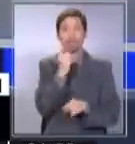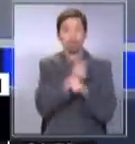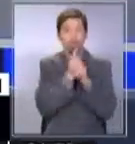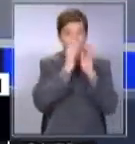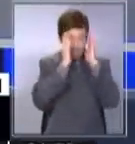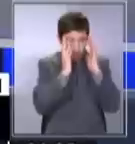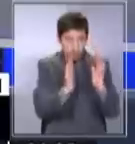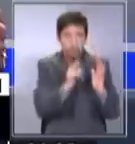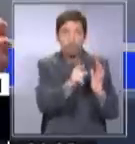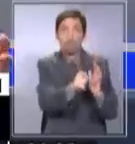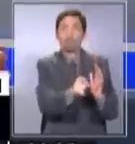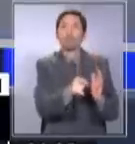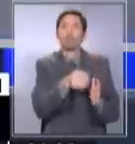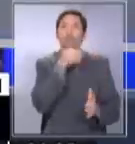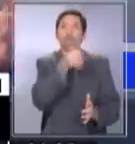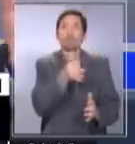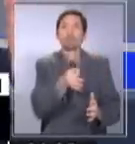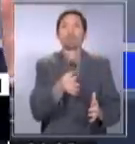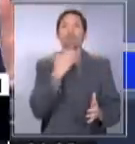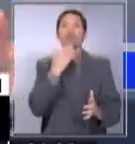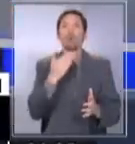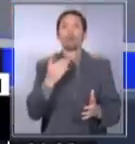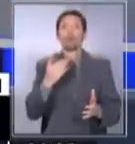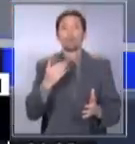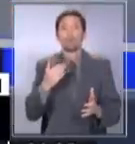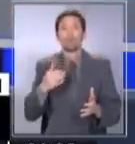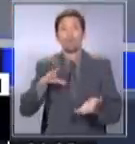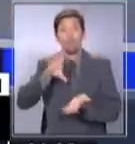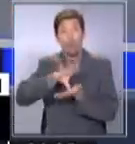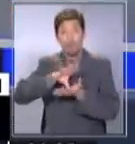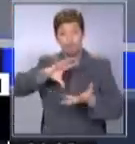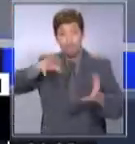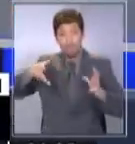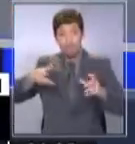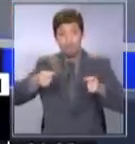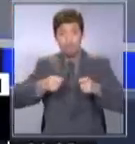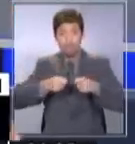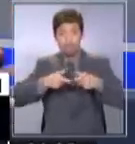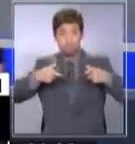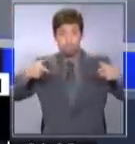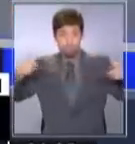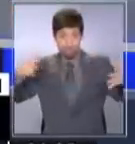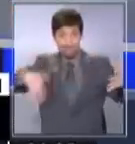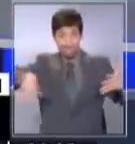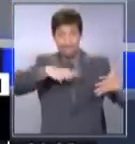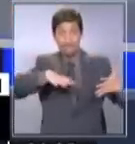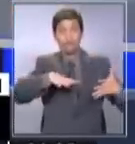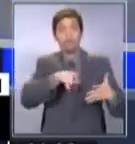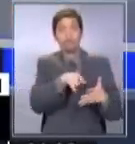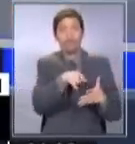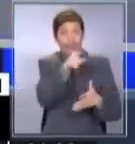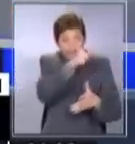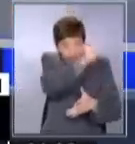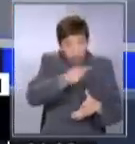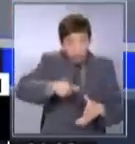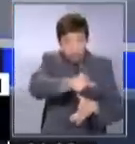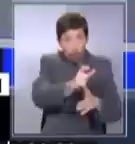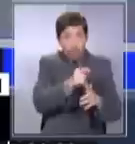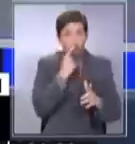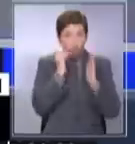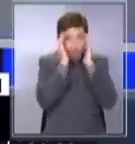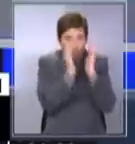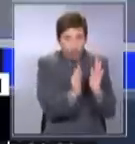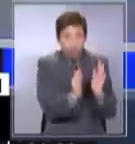sentían dejados atrás por la globalización incluso así lo dijo el mismo Donald Trump en ese sentido a qué electorado le está